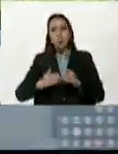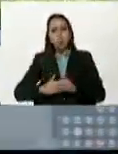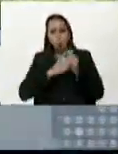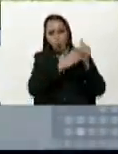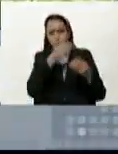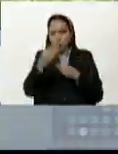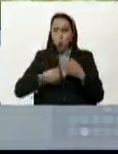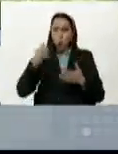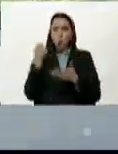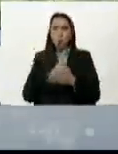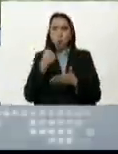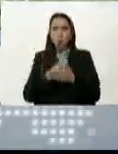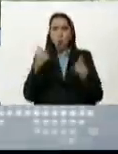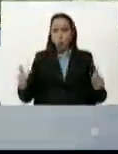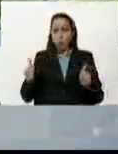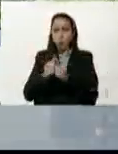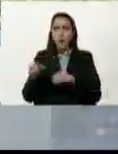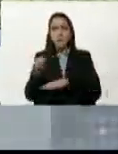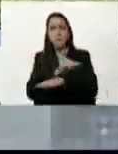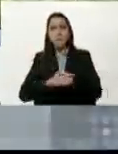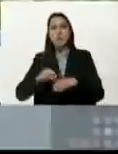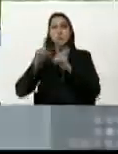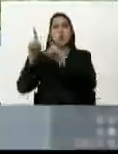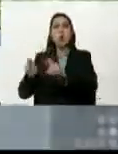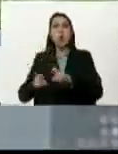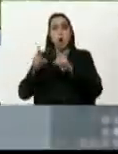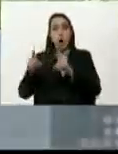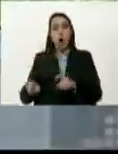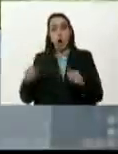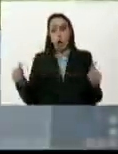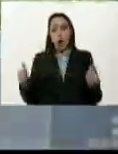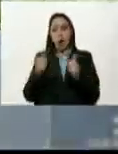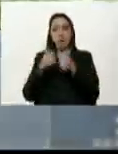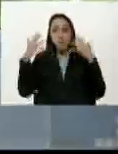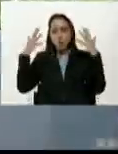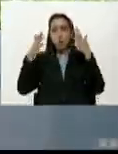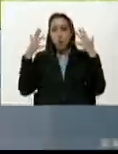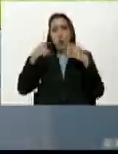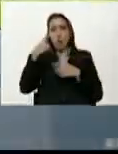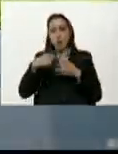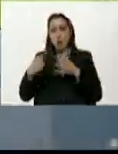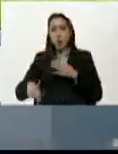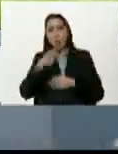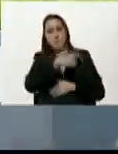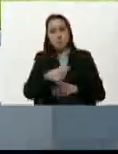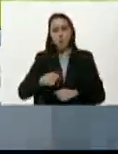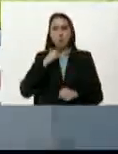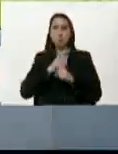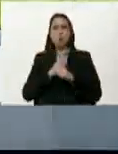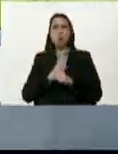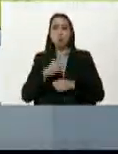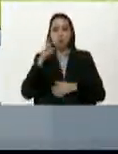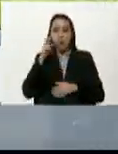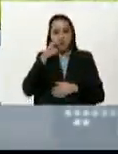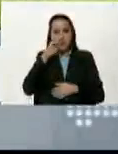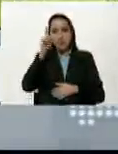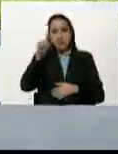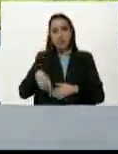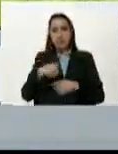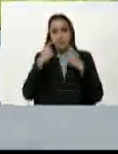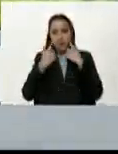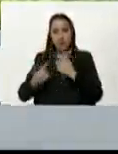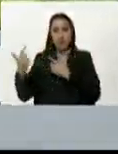una gran lucha al lado del ministerio de agricultura acompañando capacitando y visibilizando nuestros productores del campo tachirense adelante